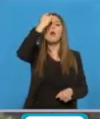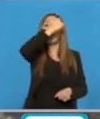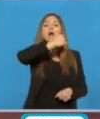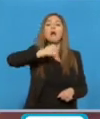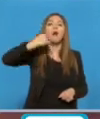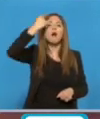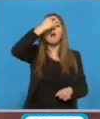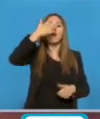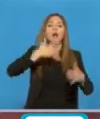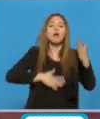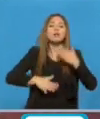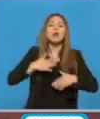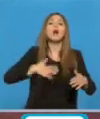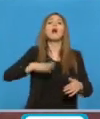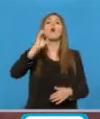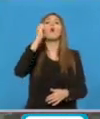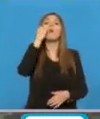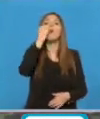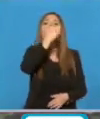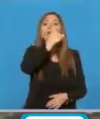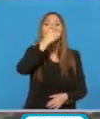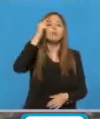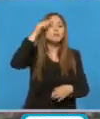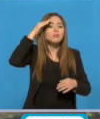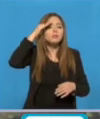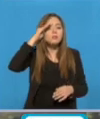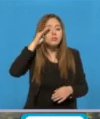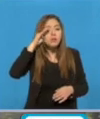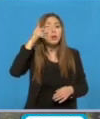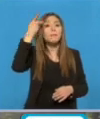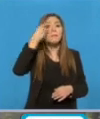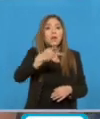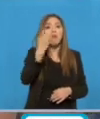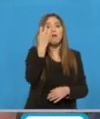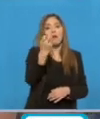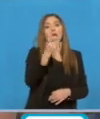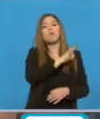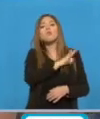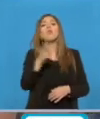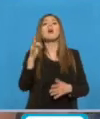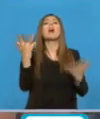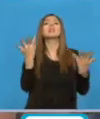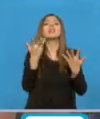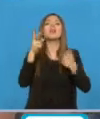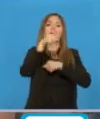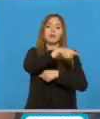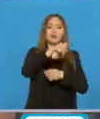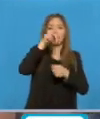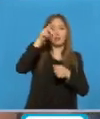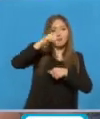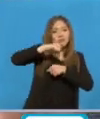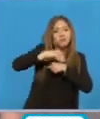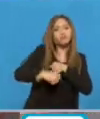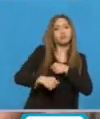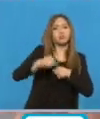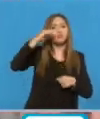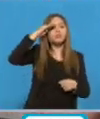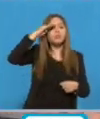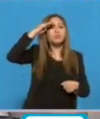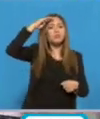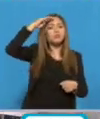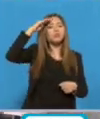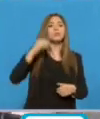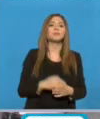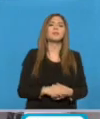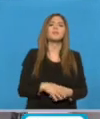ojos cansados. Y obviamente eso se puede recuperar o se puede corregir con una cirugía. ¿Cómo es esta Eso. cirugía y,